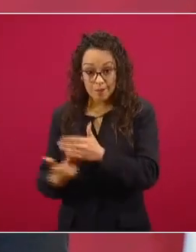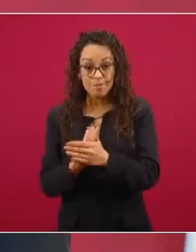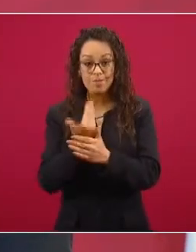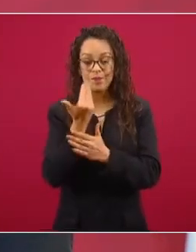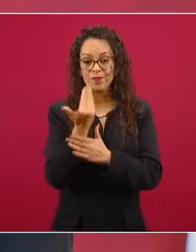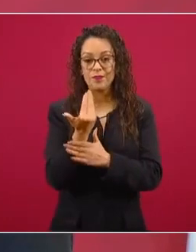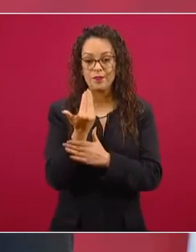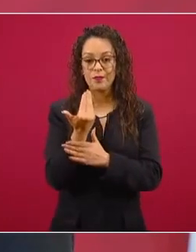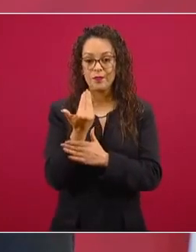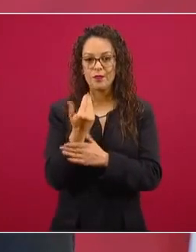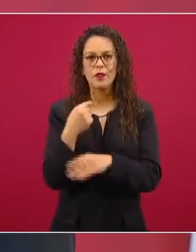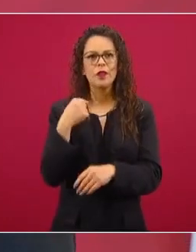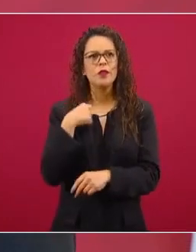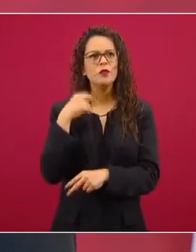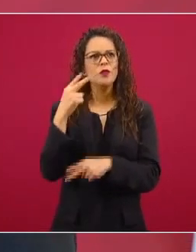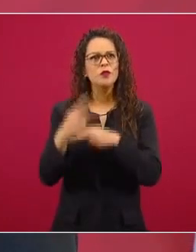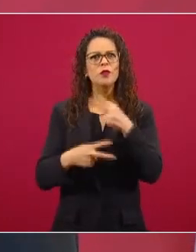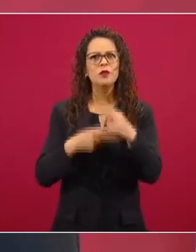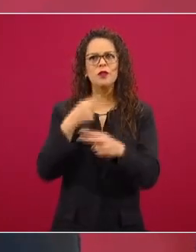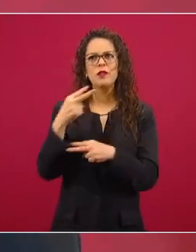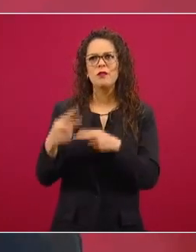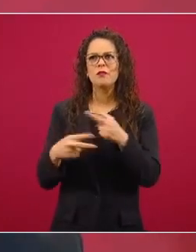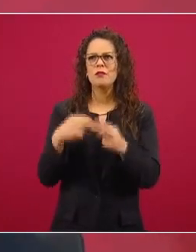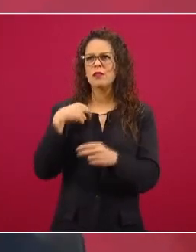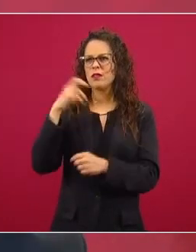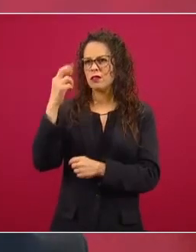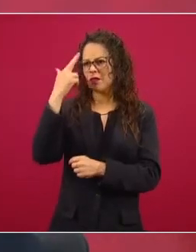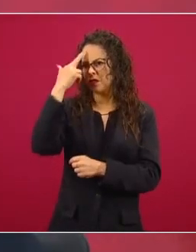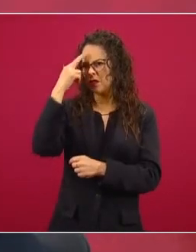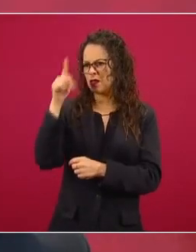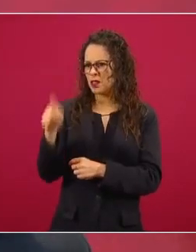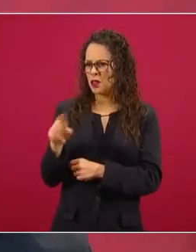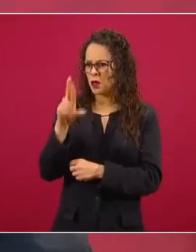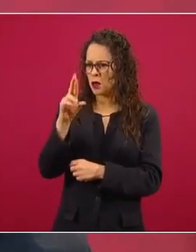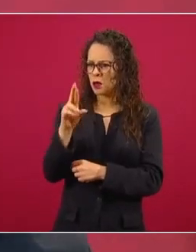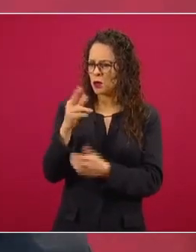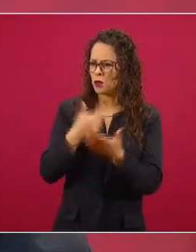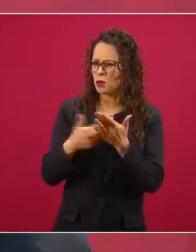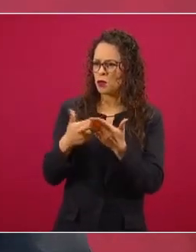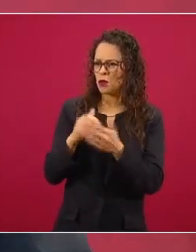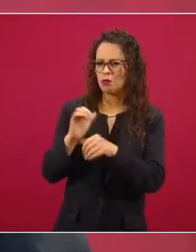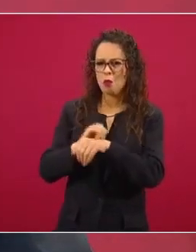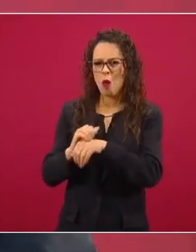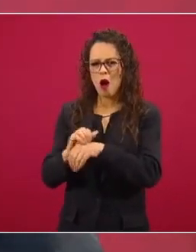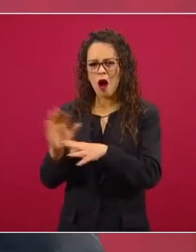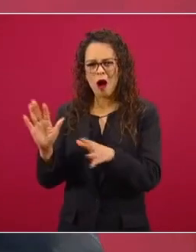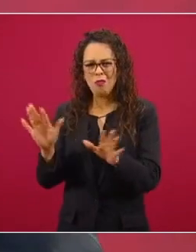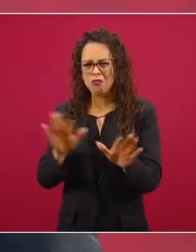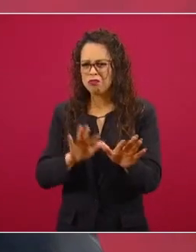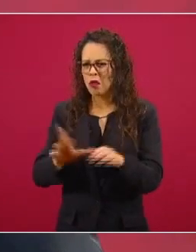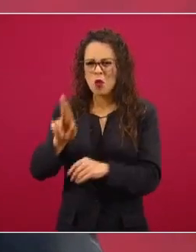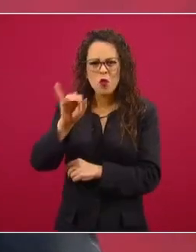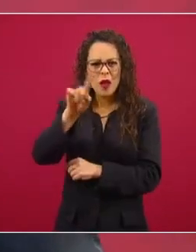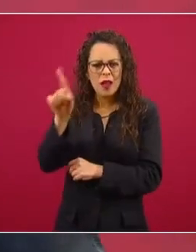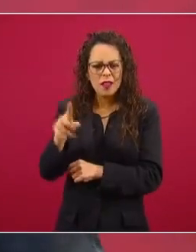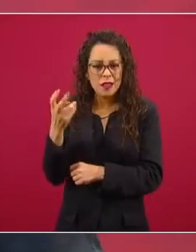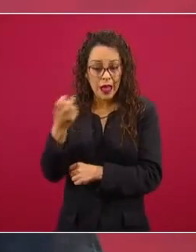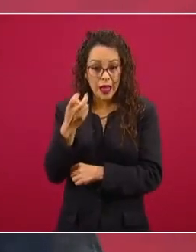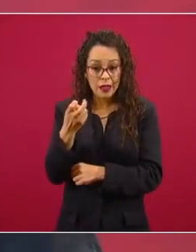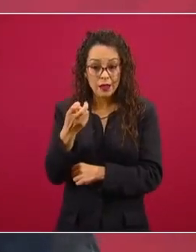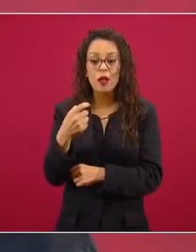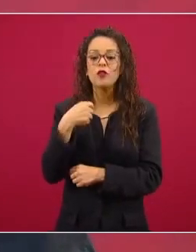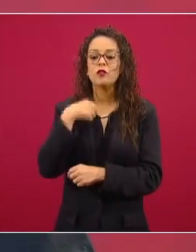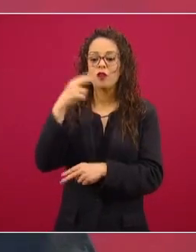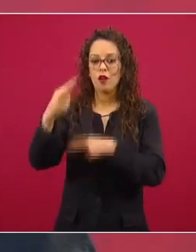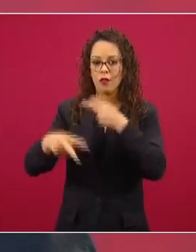que estuve, creo que por Rosa Morada, por Ruiz, por ahí, ahí me manifesté.